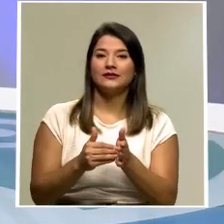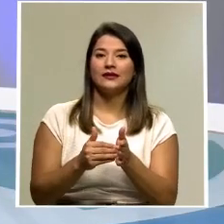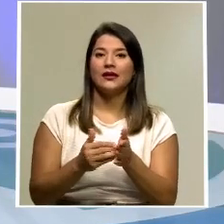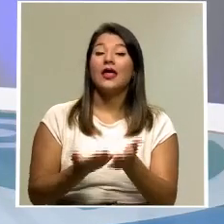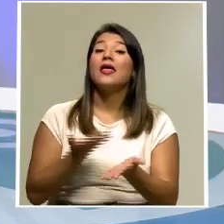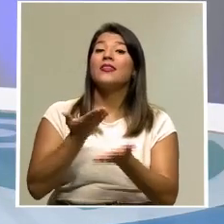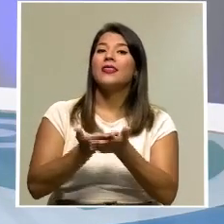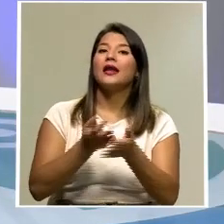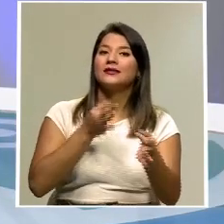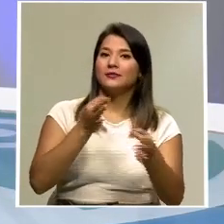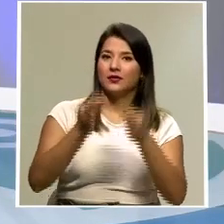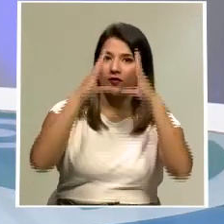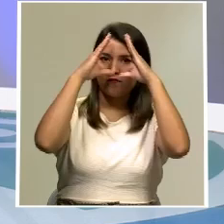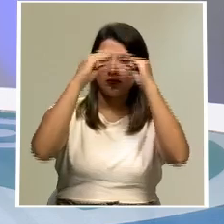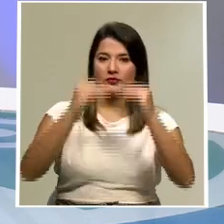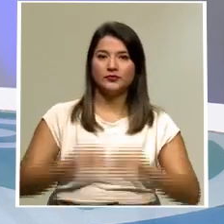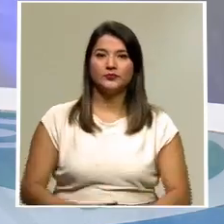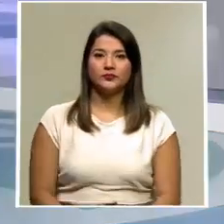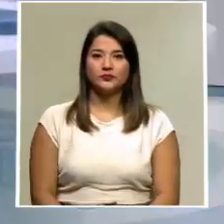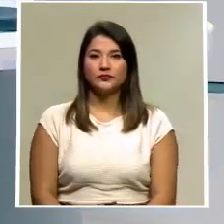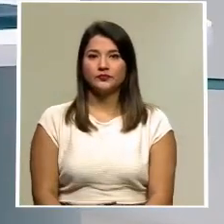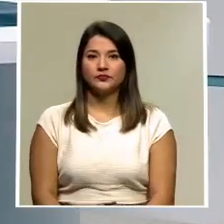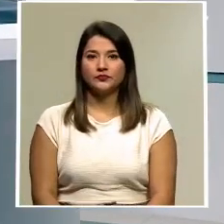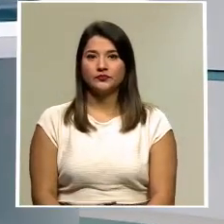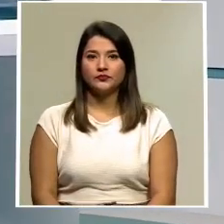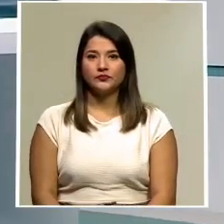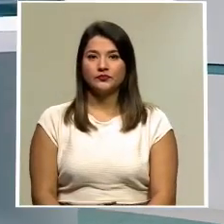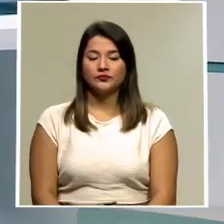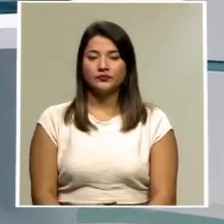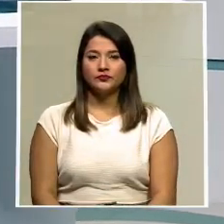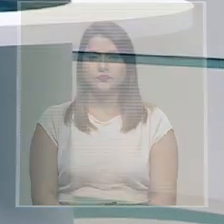los detalles de esta información.